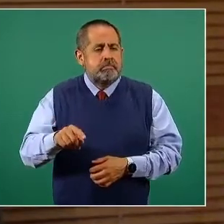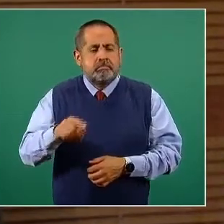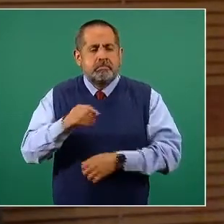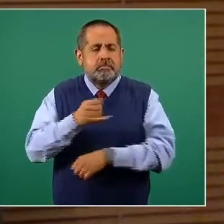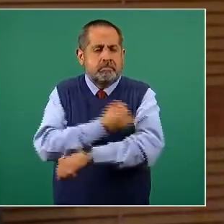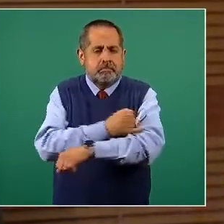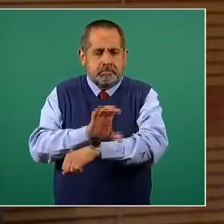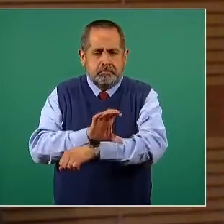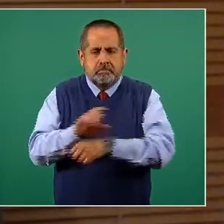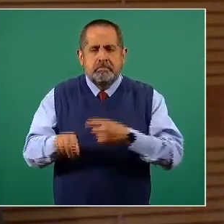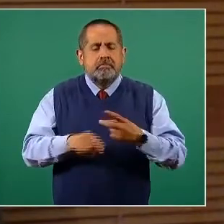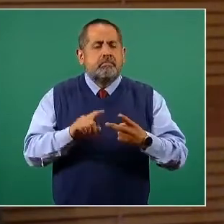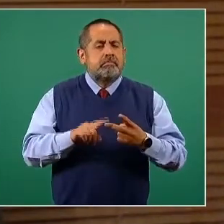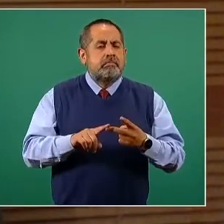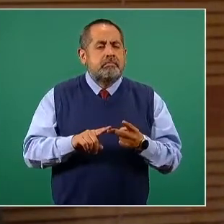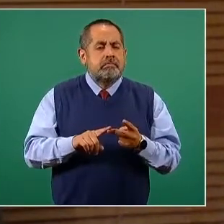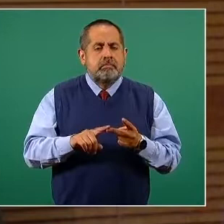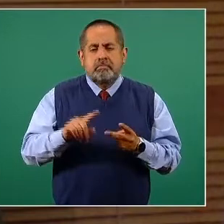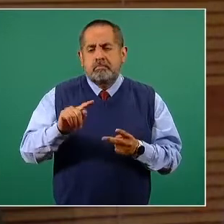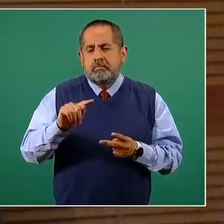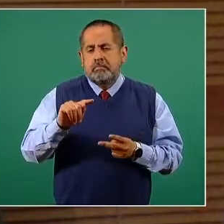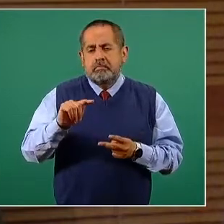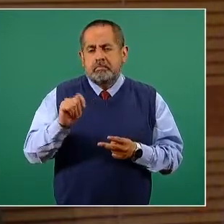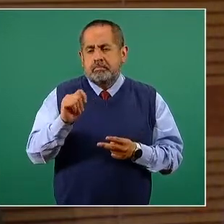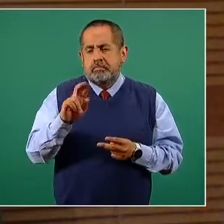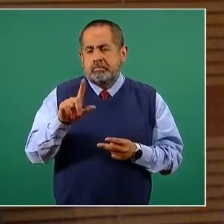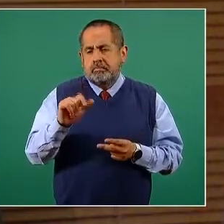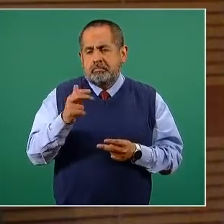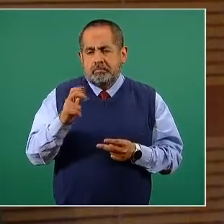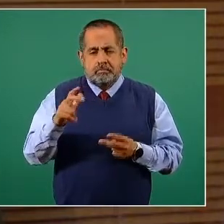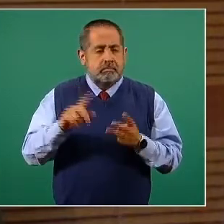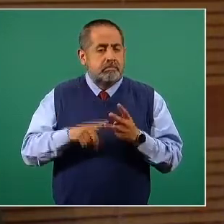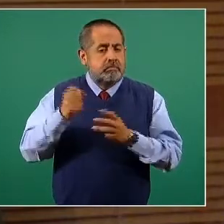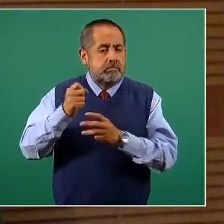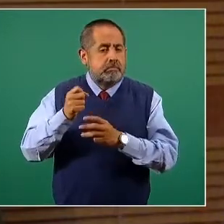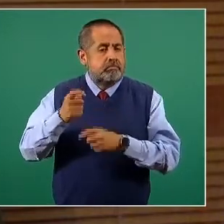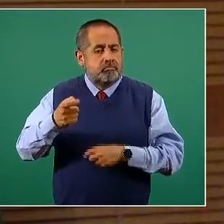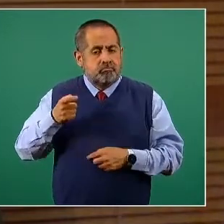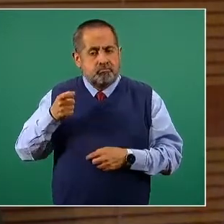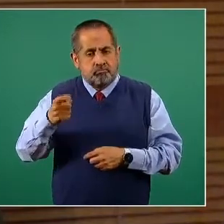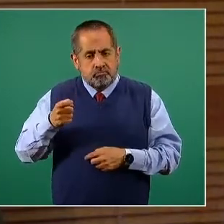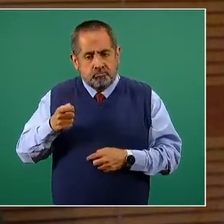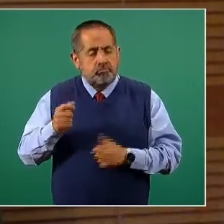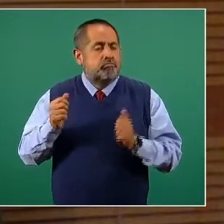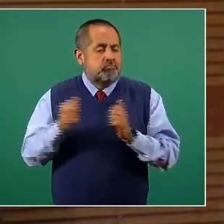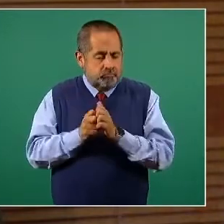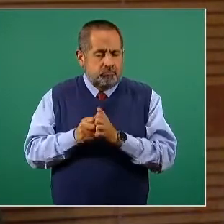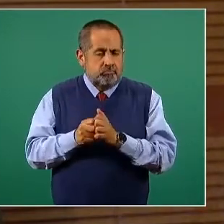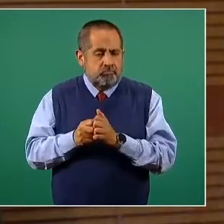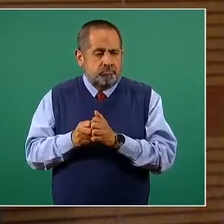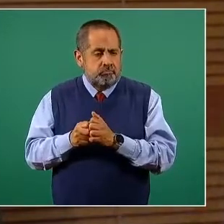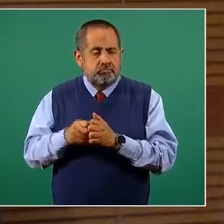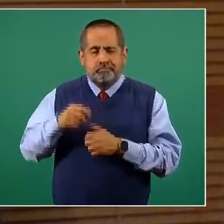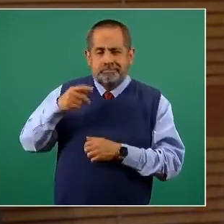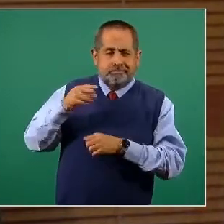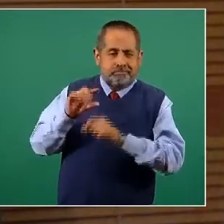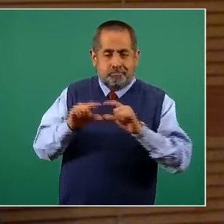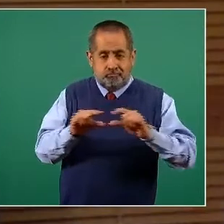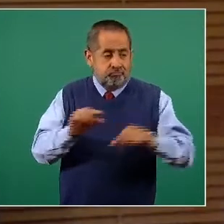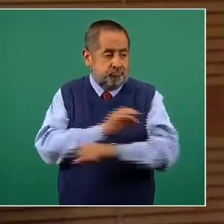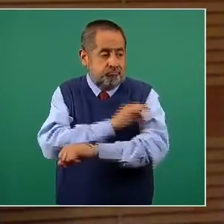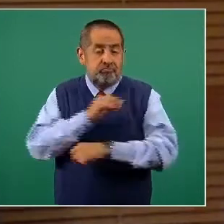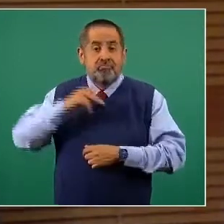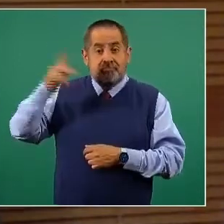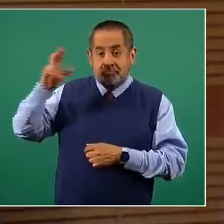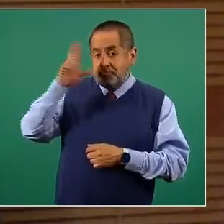en la alcaldía de Tláhuac y en la alcaldía de Xochimilco, con las vacunas Sputnik. También ya la